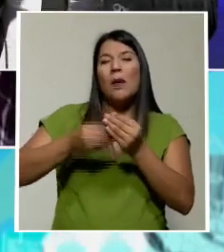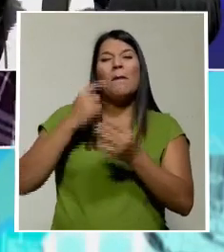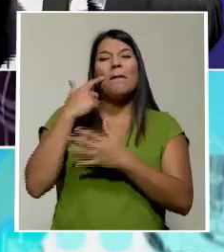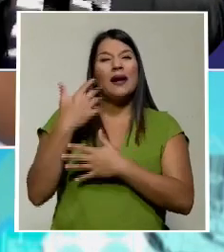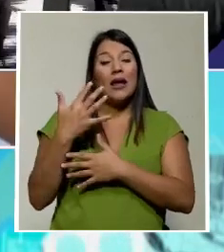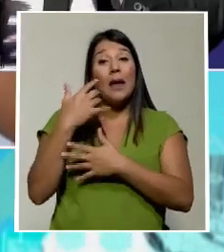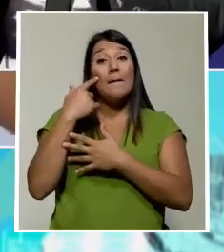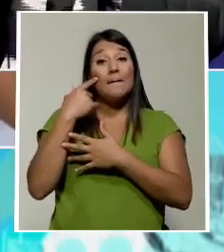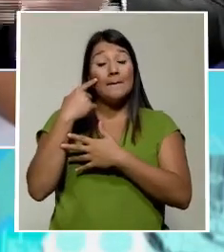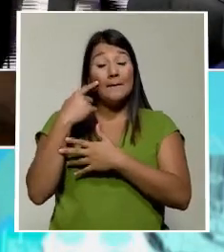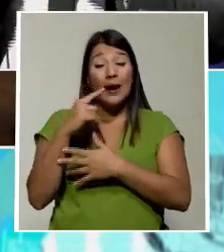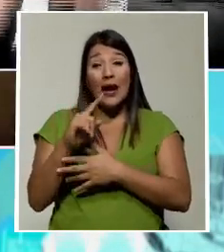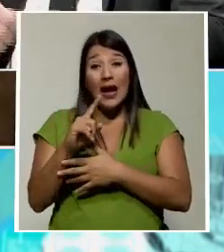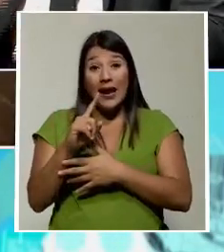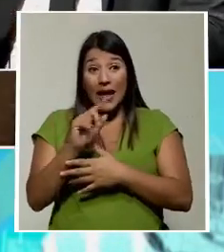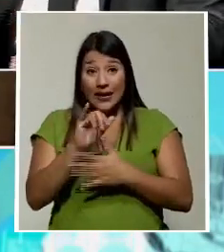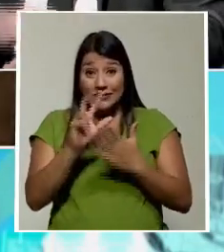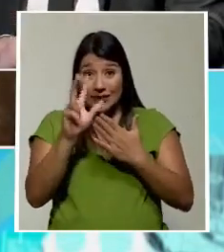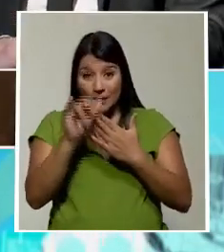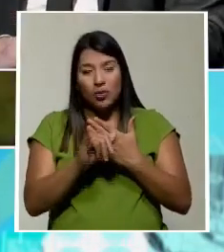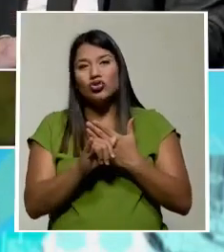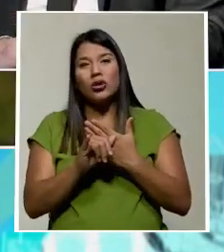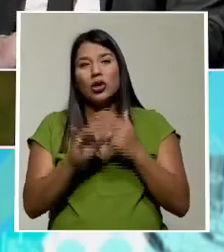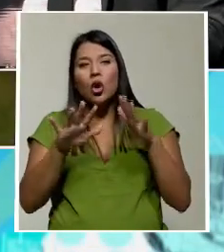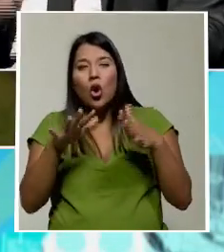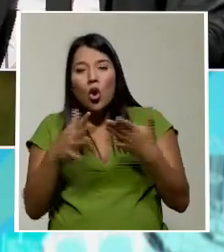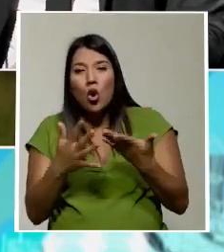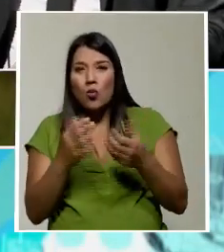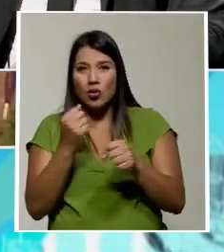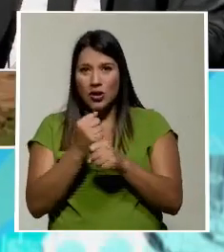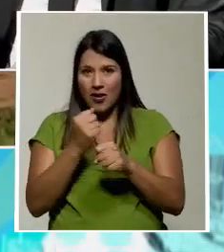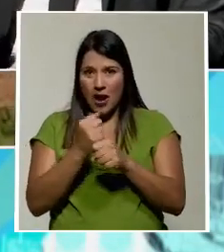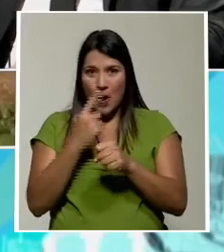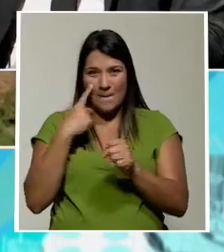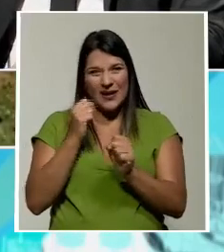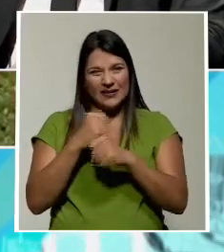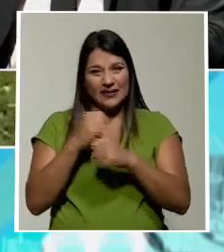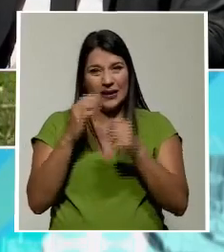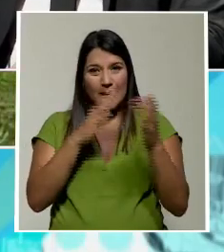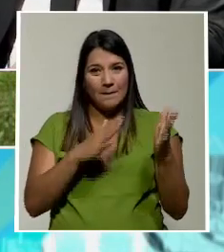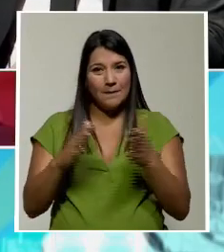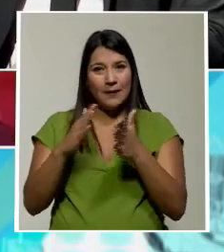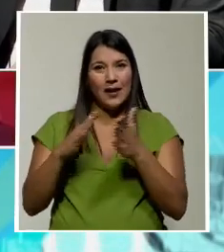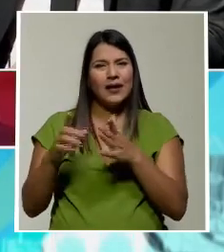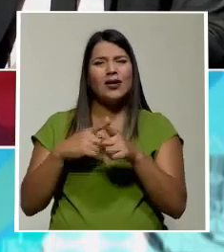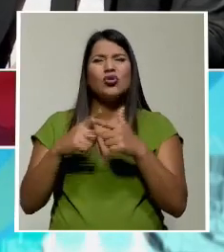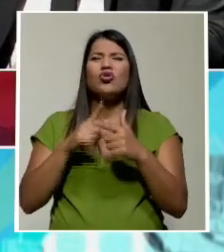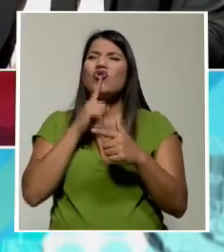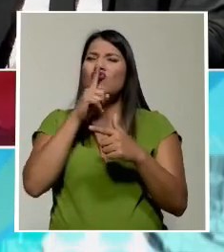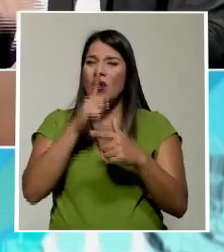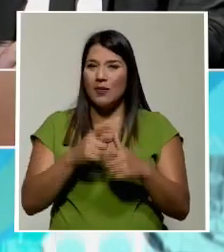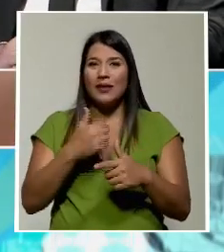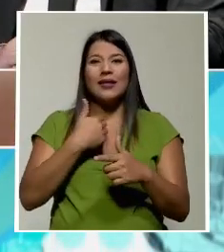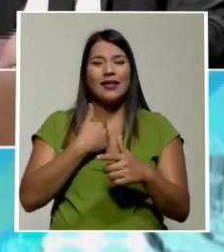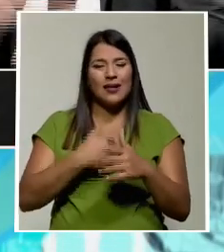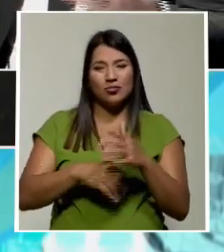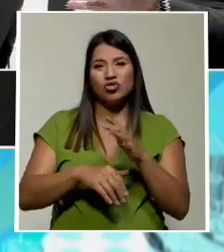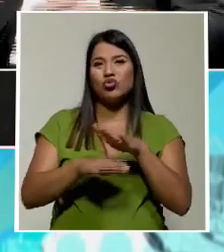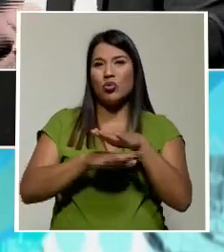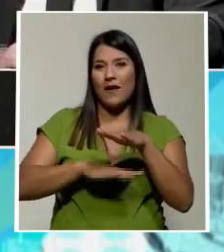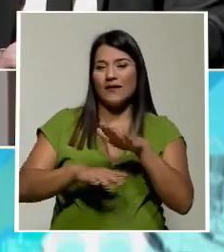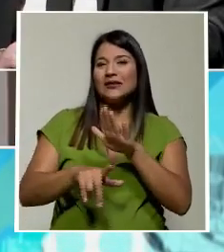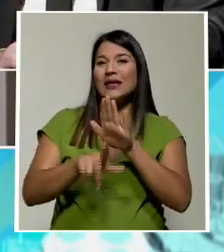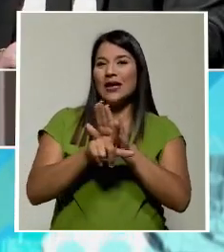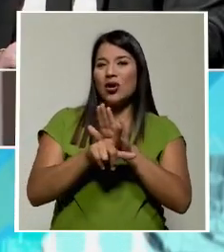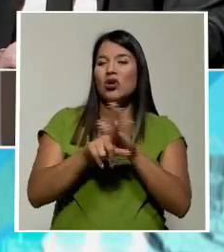la especificidad de este proyecto, cómo la íbamos a trabajar. Entonces realmente existe todo un marco legal que fundamenta la